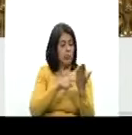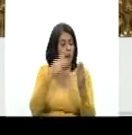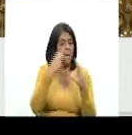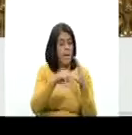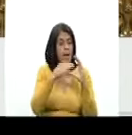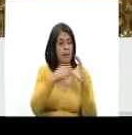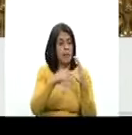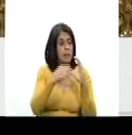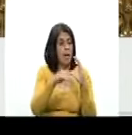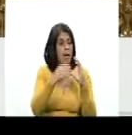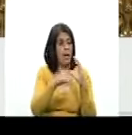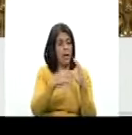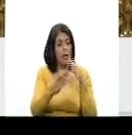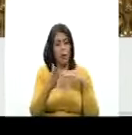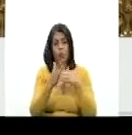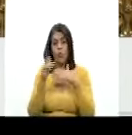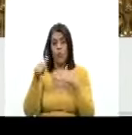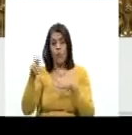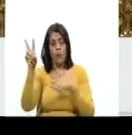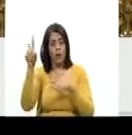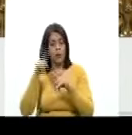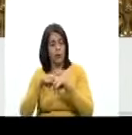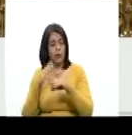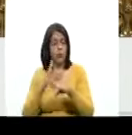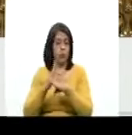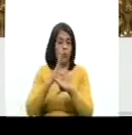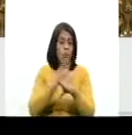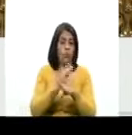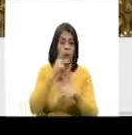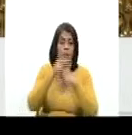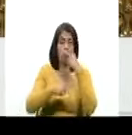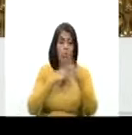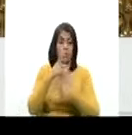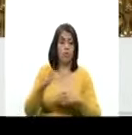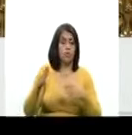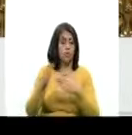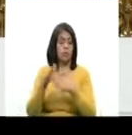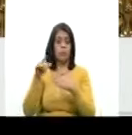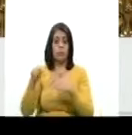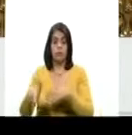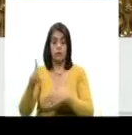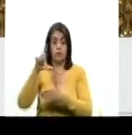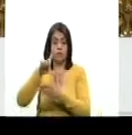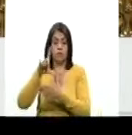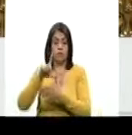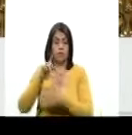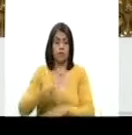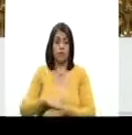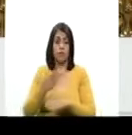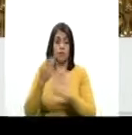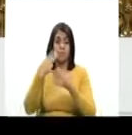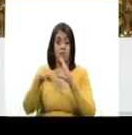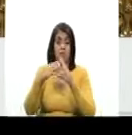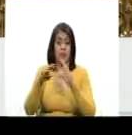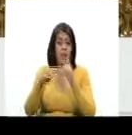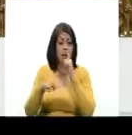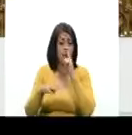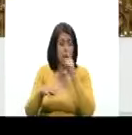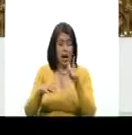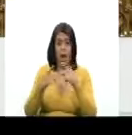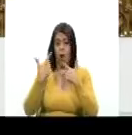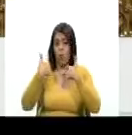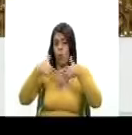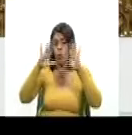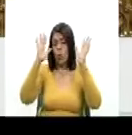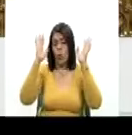mensaje fascista, en contra de Venezuela, en contra de los políticos, en contra de Latinoamérica, puros mensajes de libre